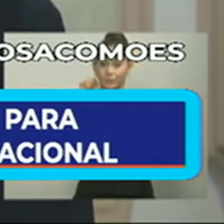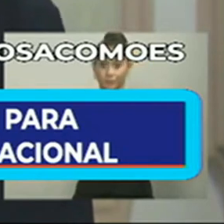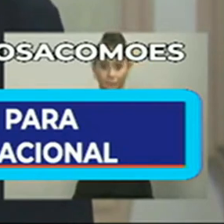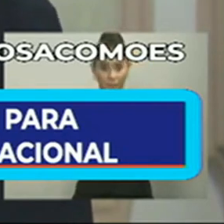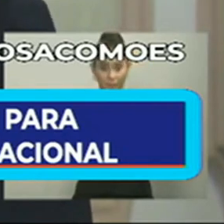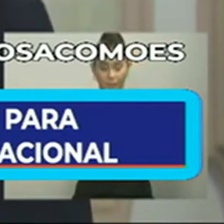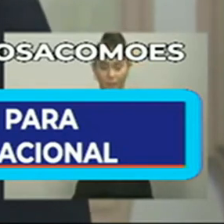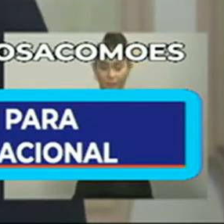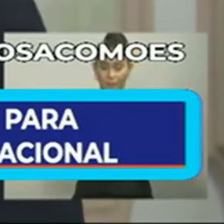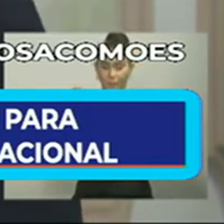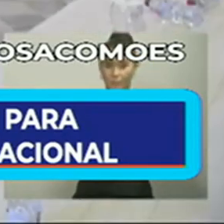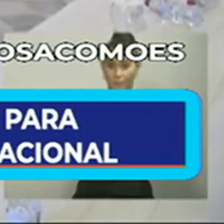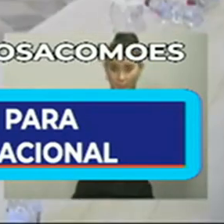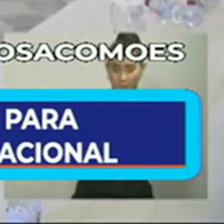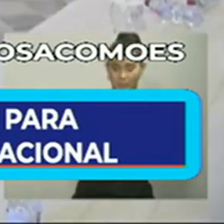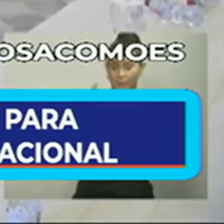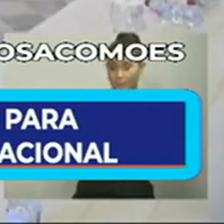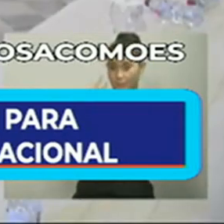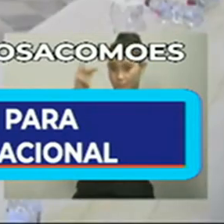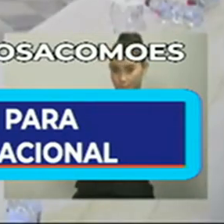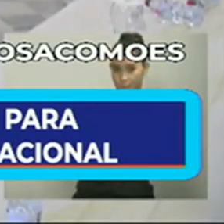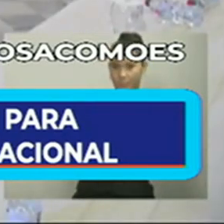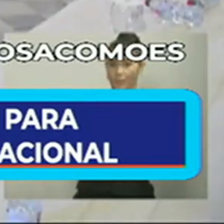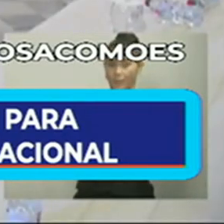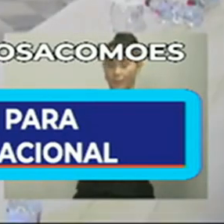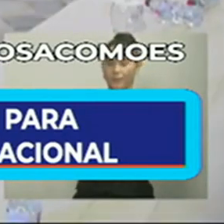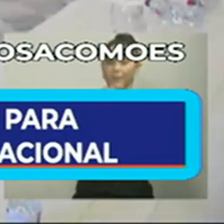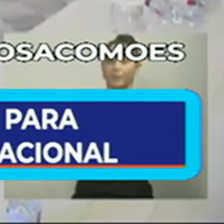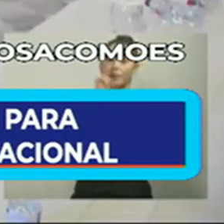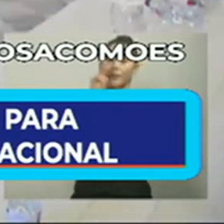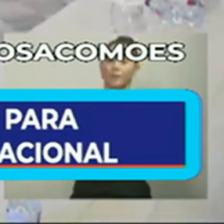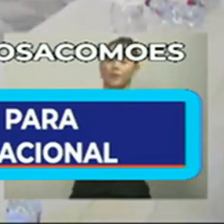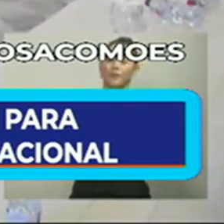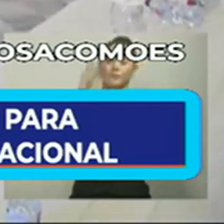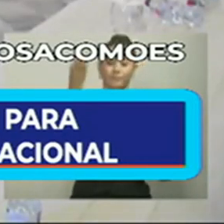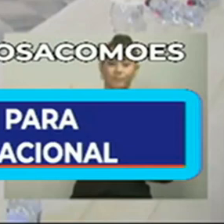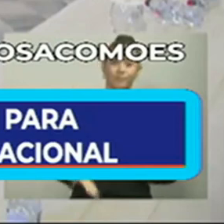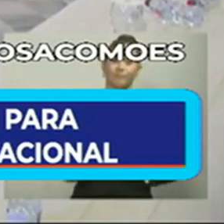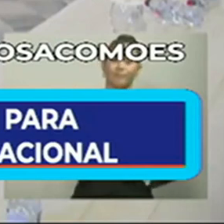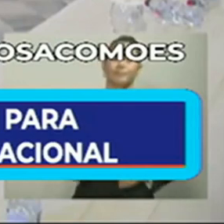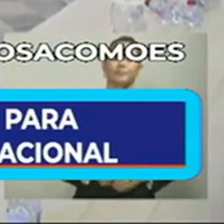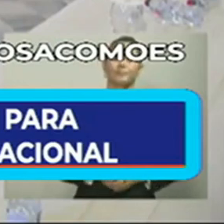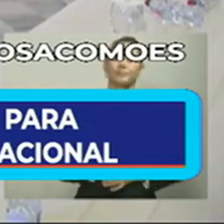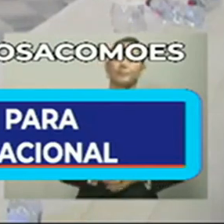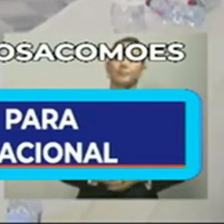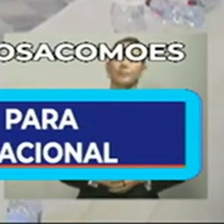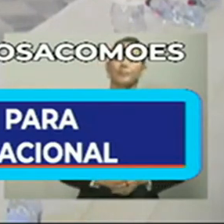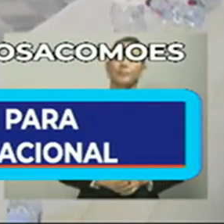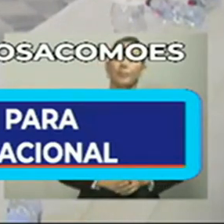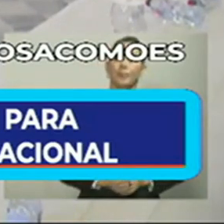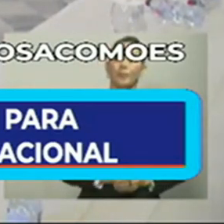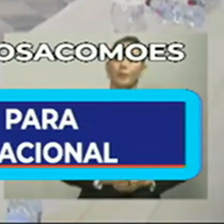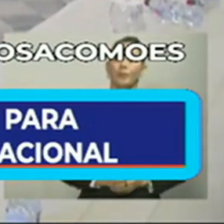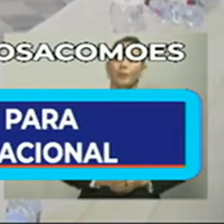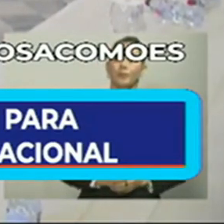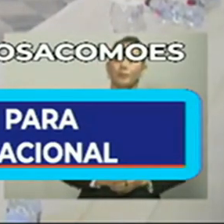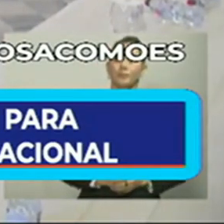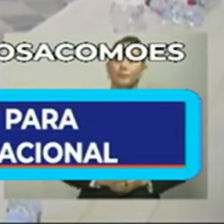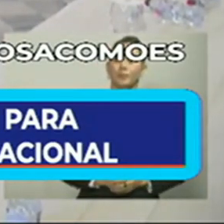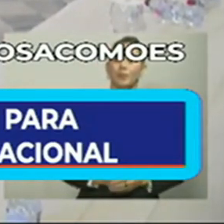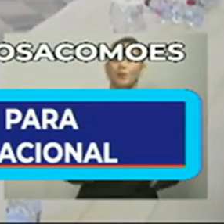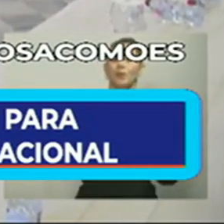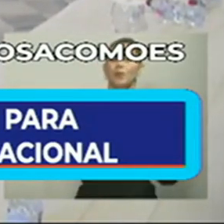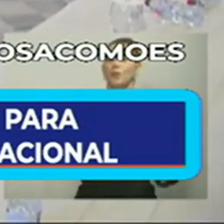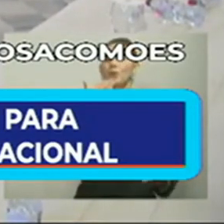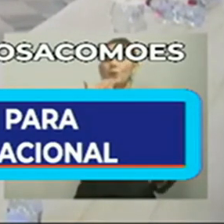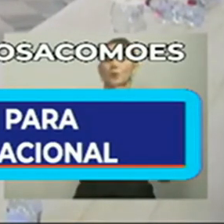en el país y de bajar los índices de la criminalidad. Y que entendamos que desde el Estado,